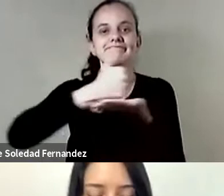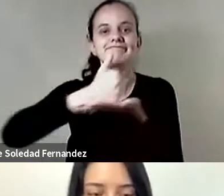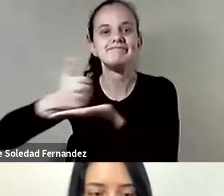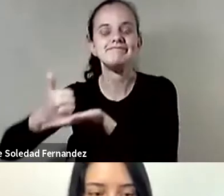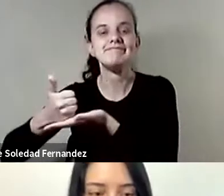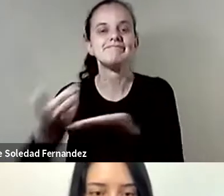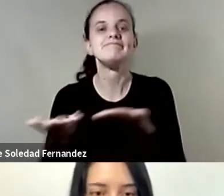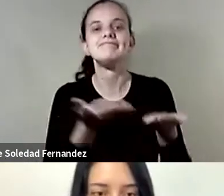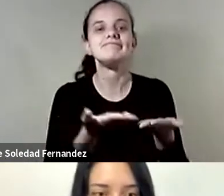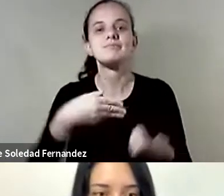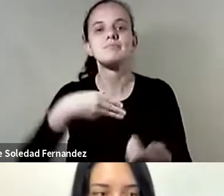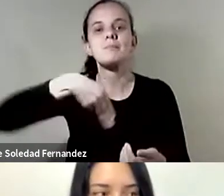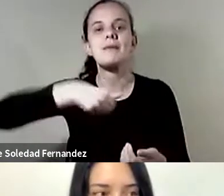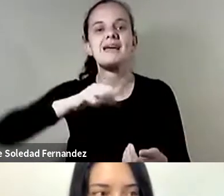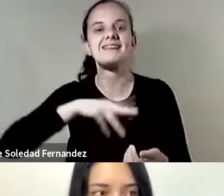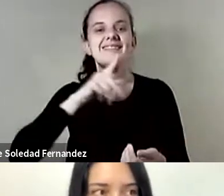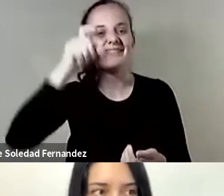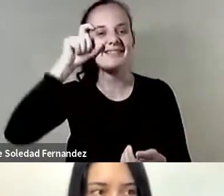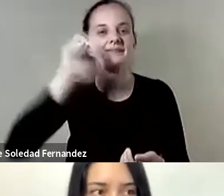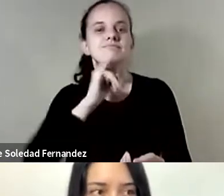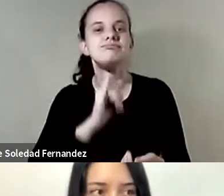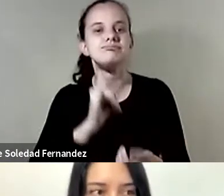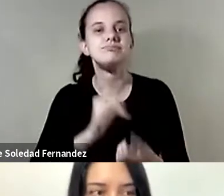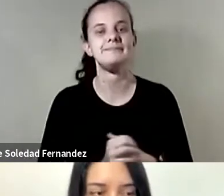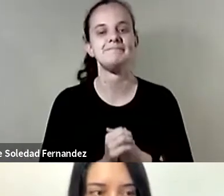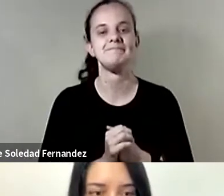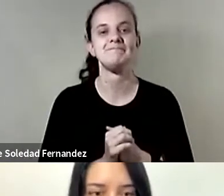Marité, te hago el honor de las palabras.